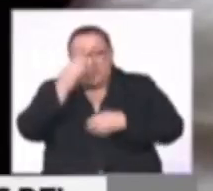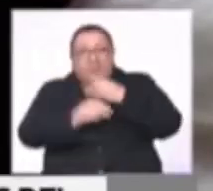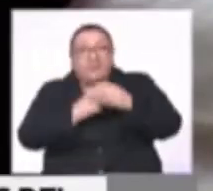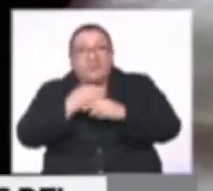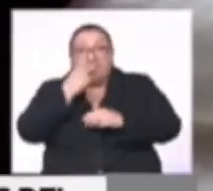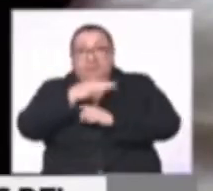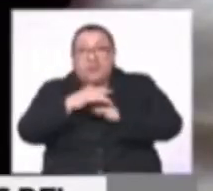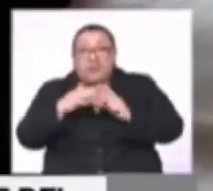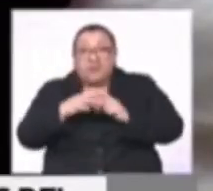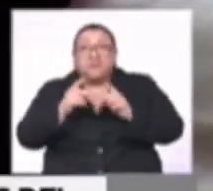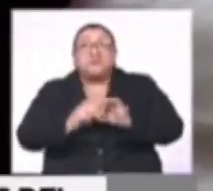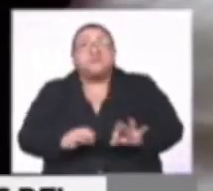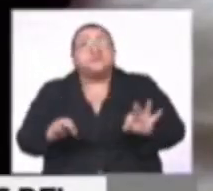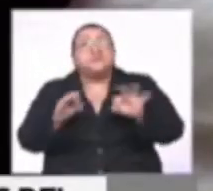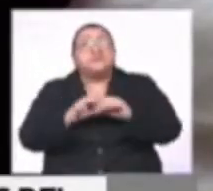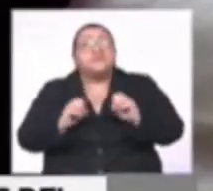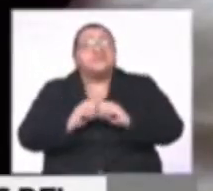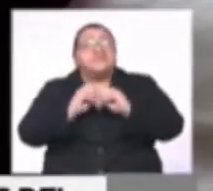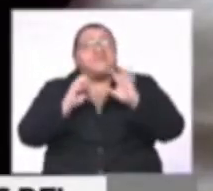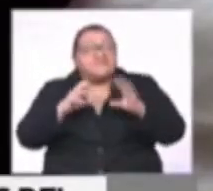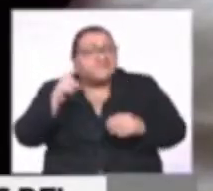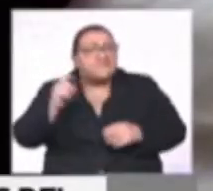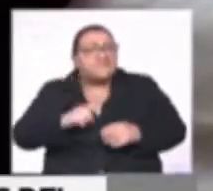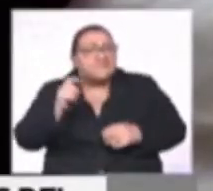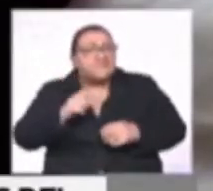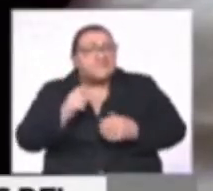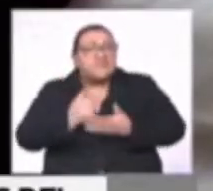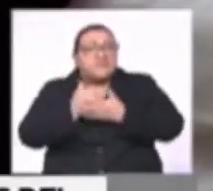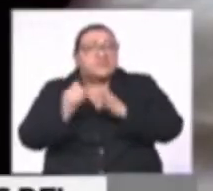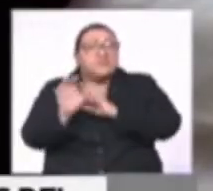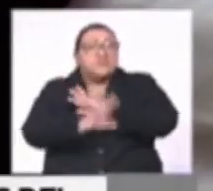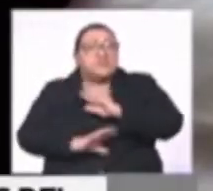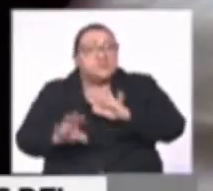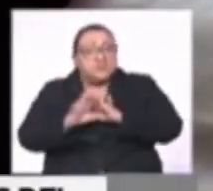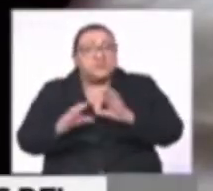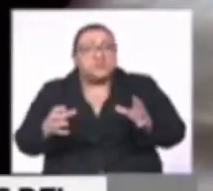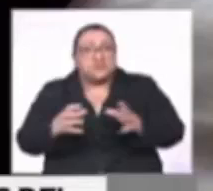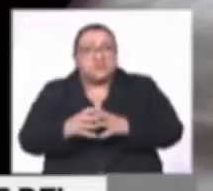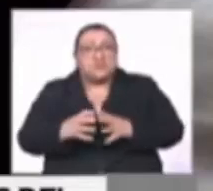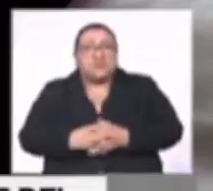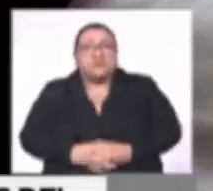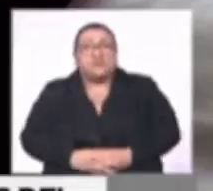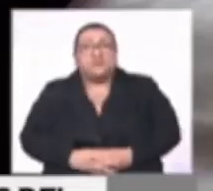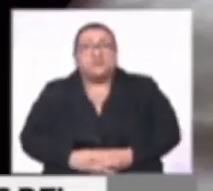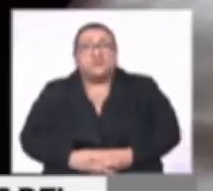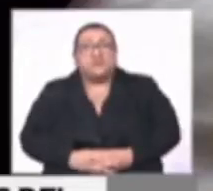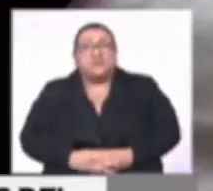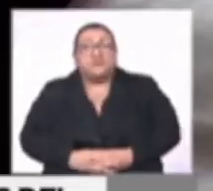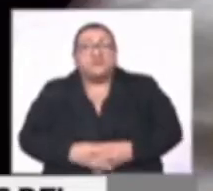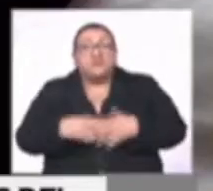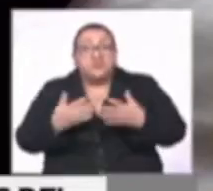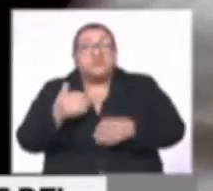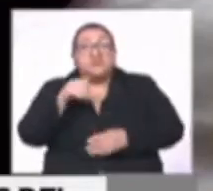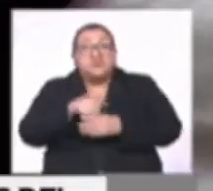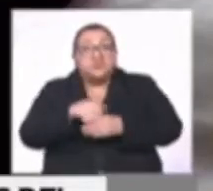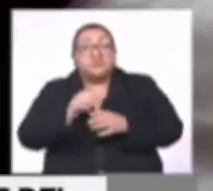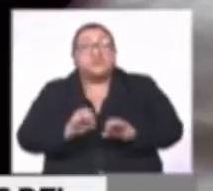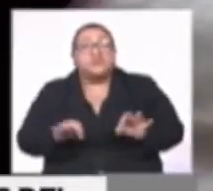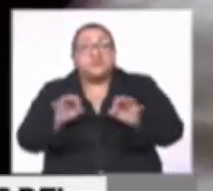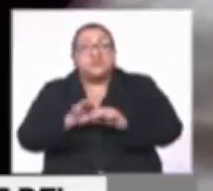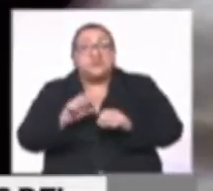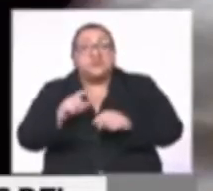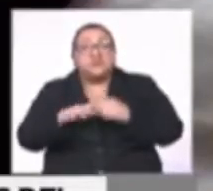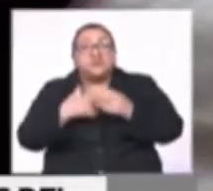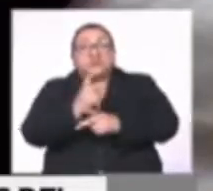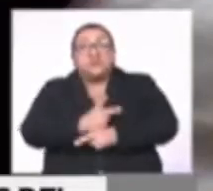Ambiente. Es clara una circunstancia que para ello el Parlamento Nacional otorgue un voto unánime a favor del